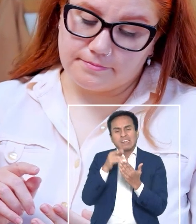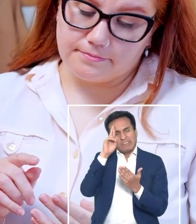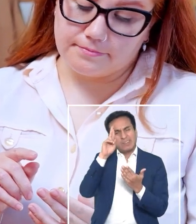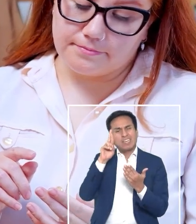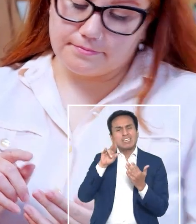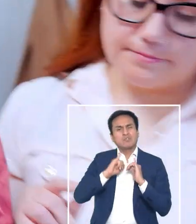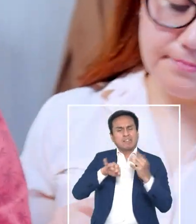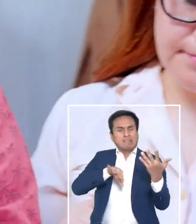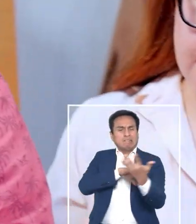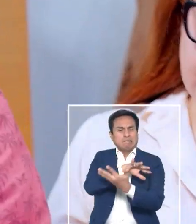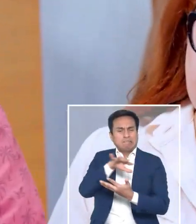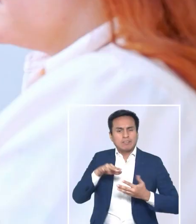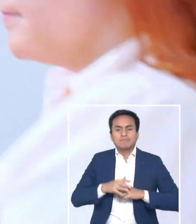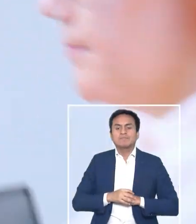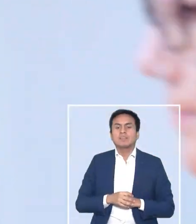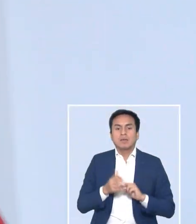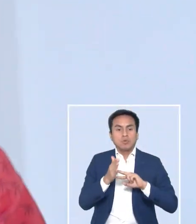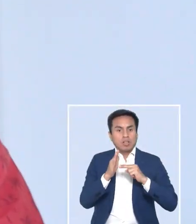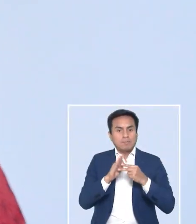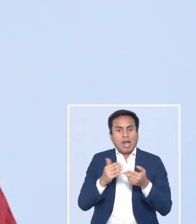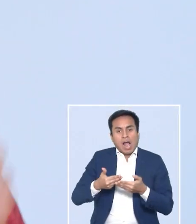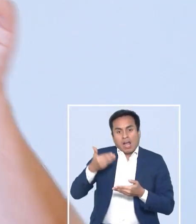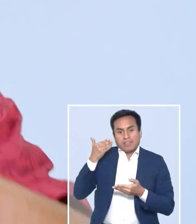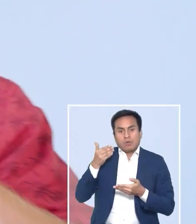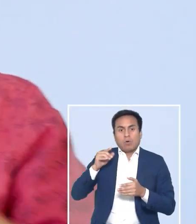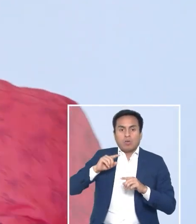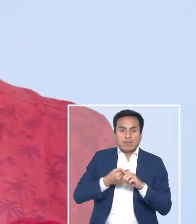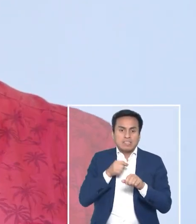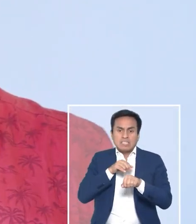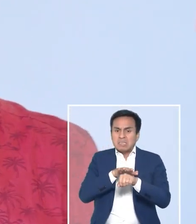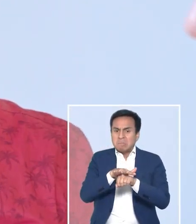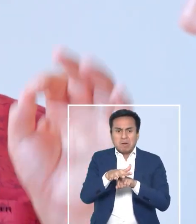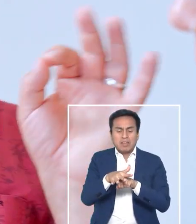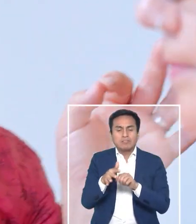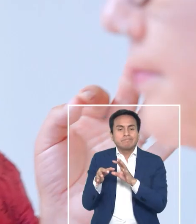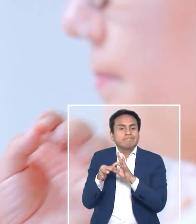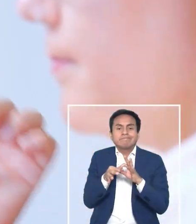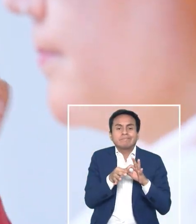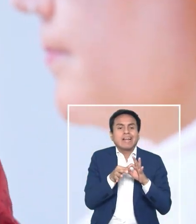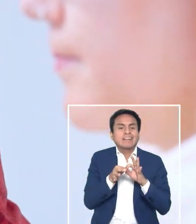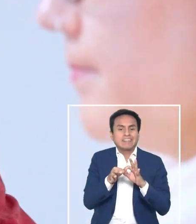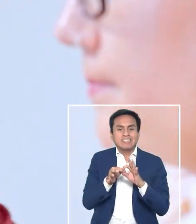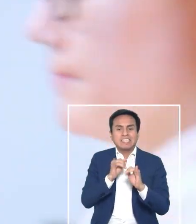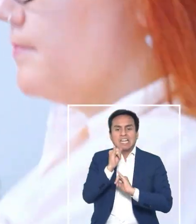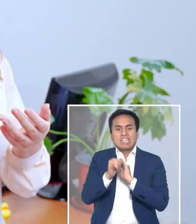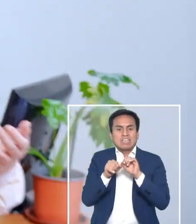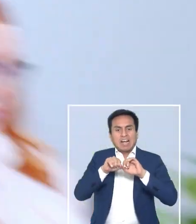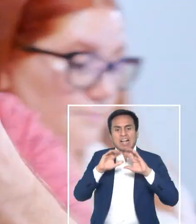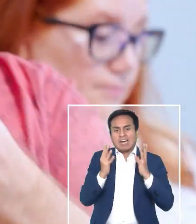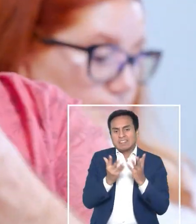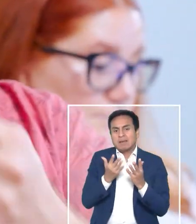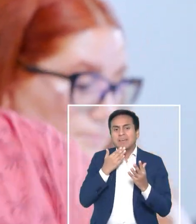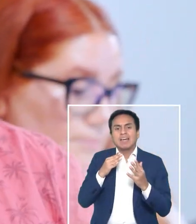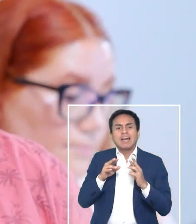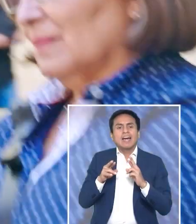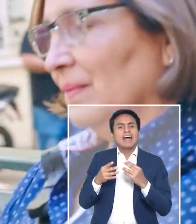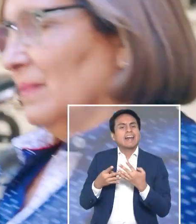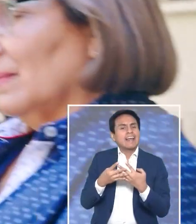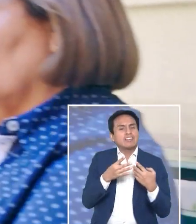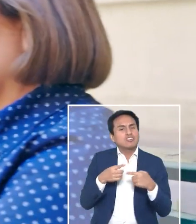fenómeno de la desinformación un problema antiguo que ha recobrado impacto gracias al alcance de internet y las redes